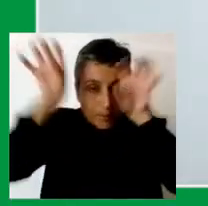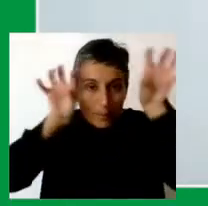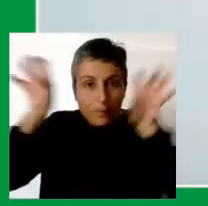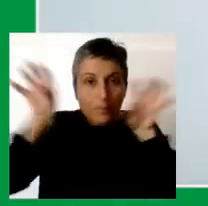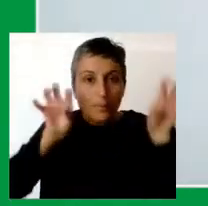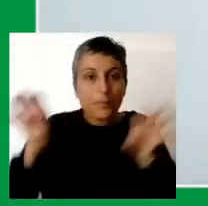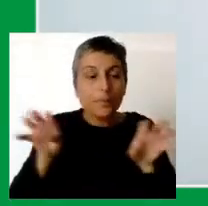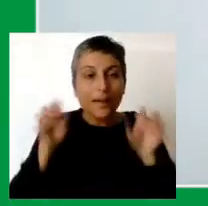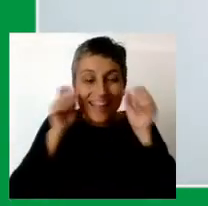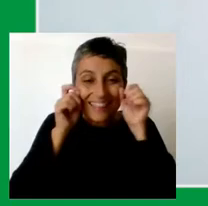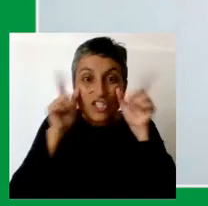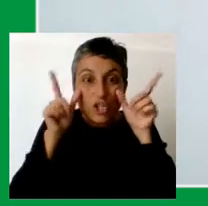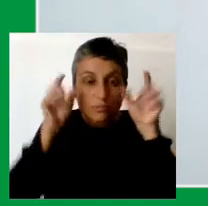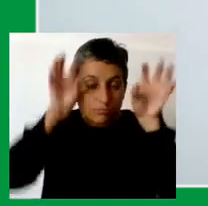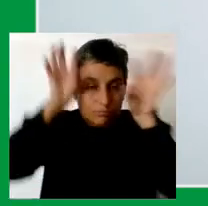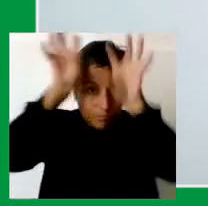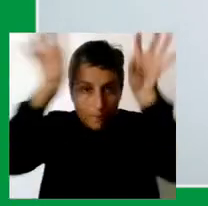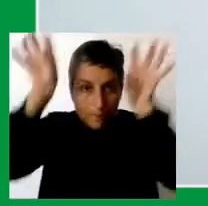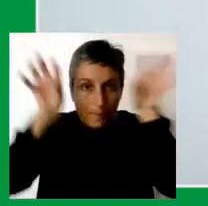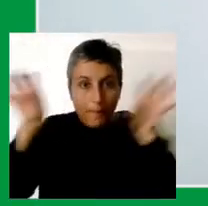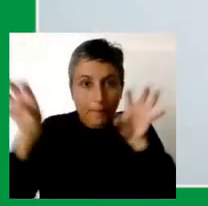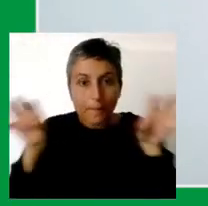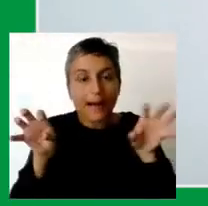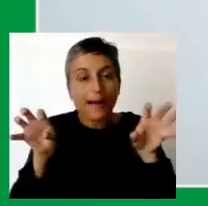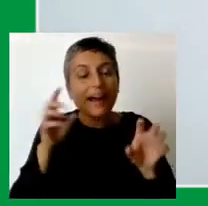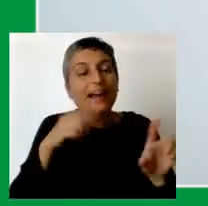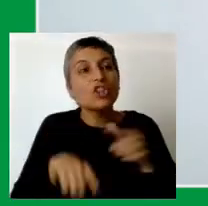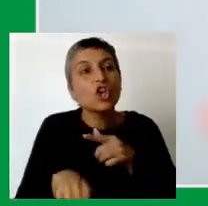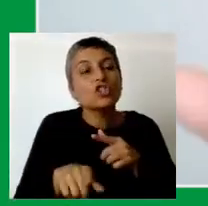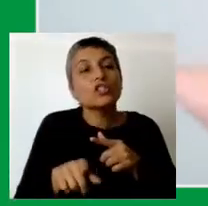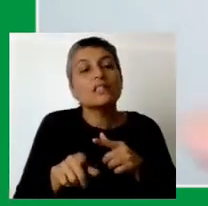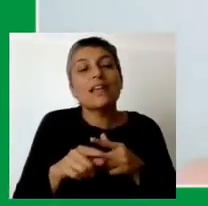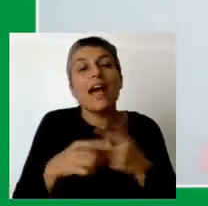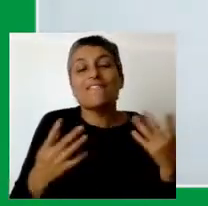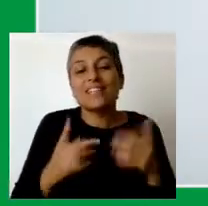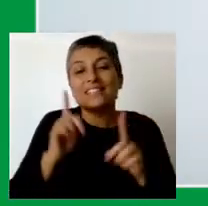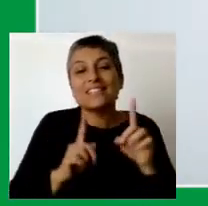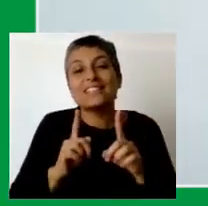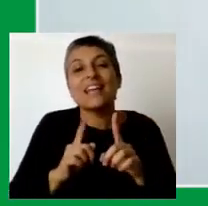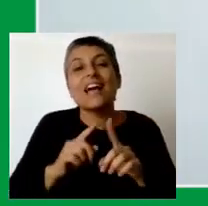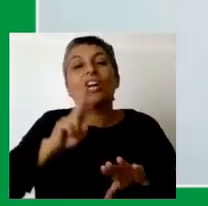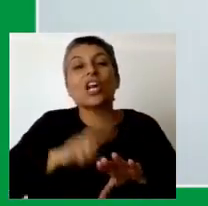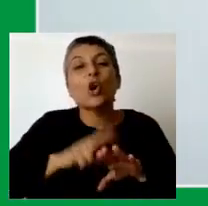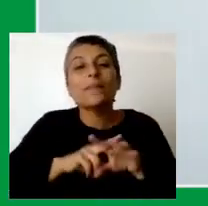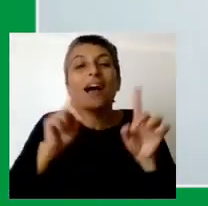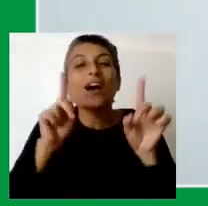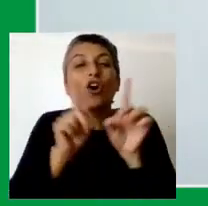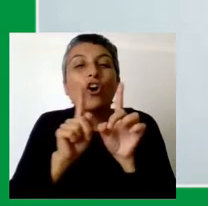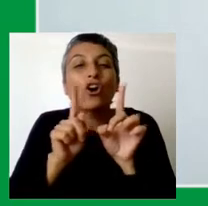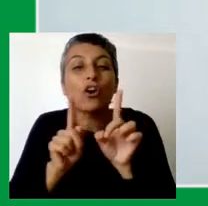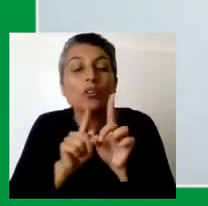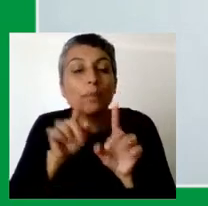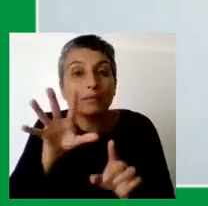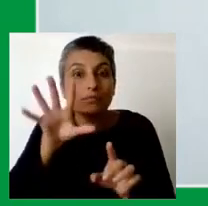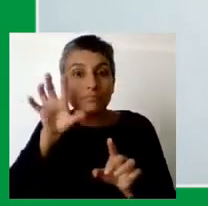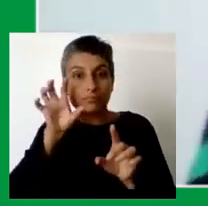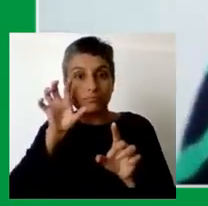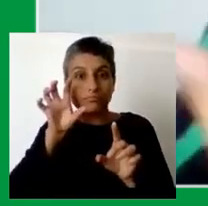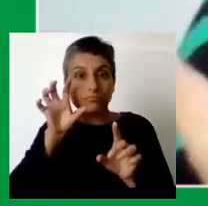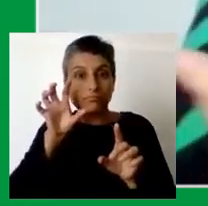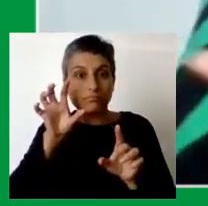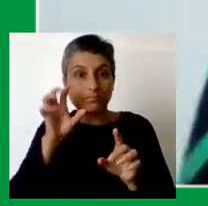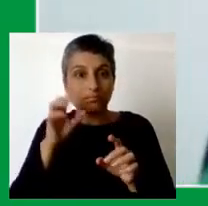Entonces, a veces consideramos y recomendamos los formatos breves para poder retener, ya que,